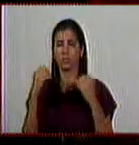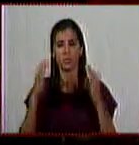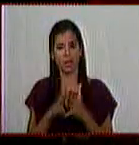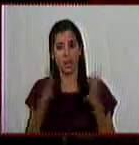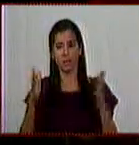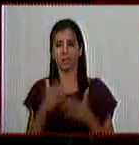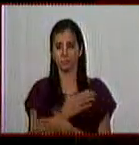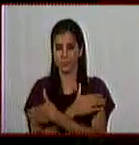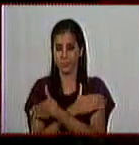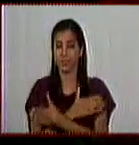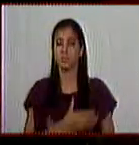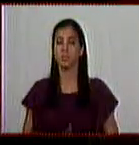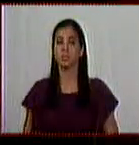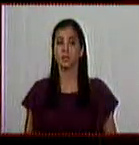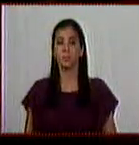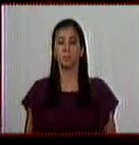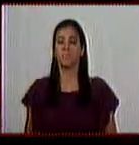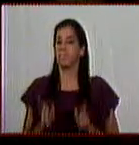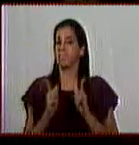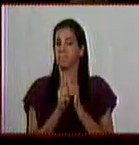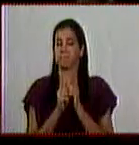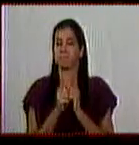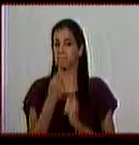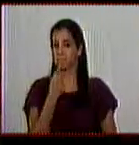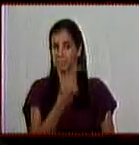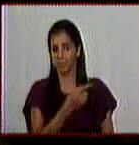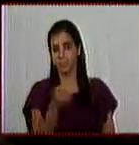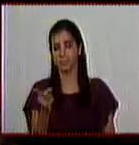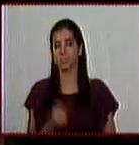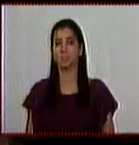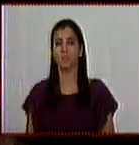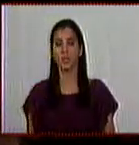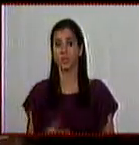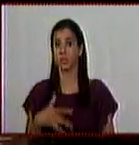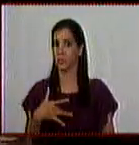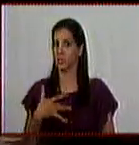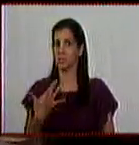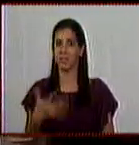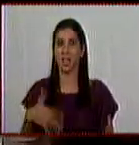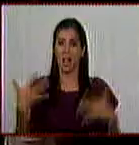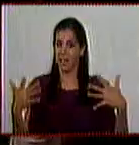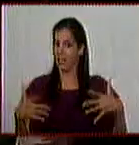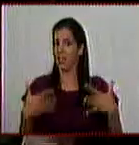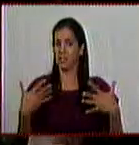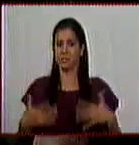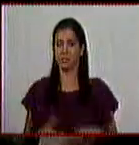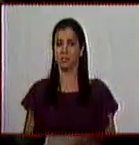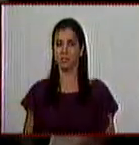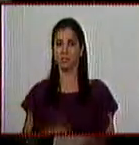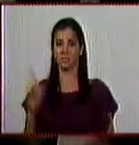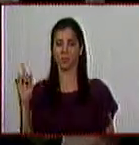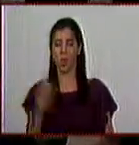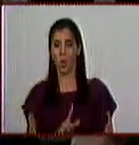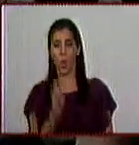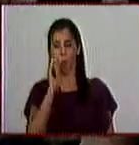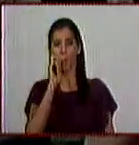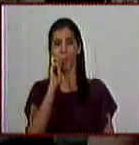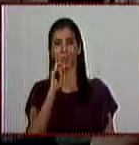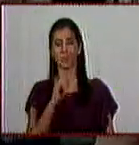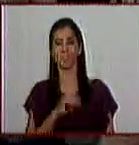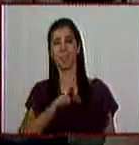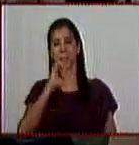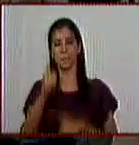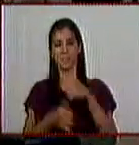solidario bueno simplemente expresar el honor y la alegría de tener aquí a un bolchevique camarada